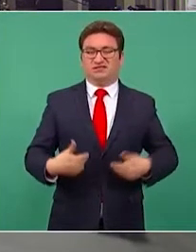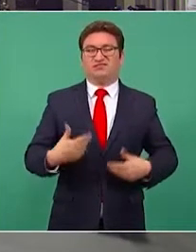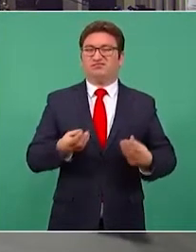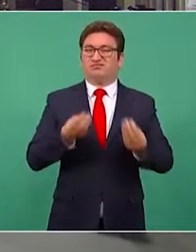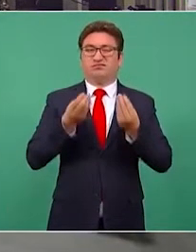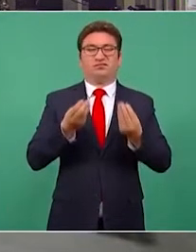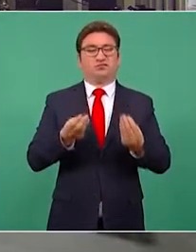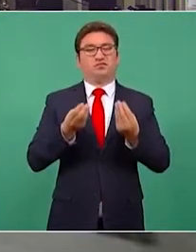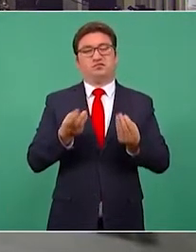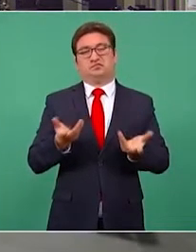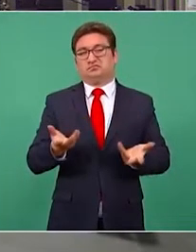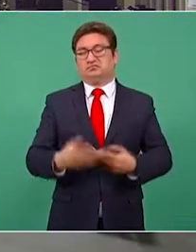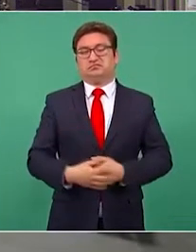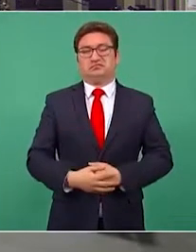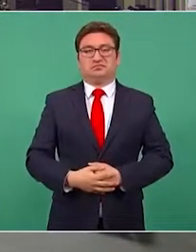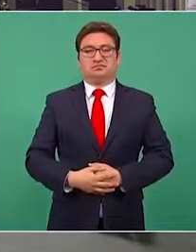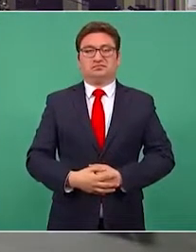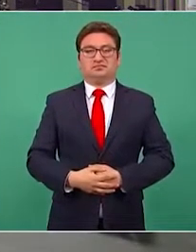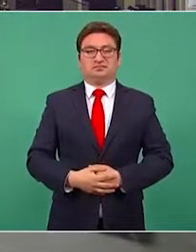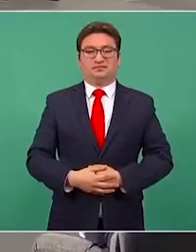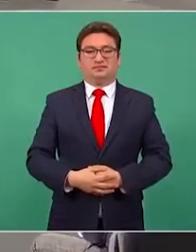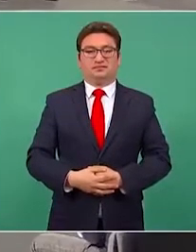pero ahí están las pruebas.